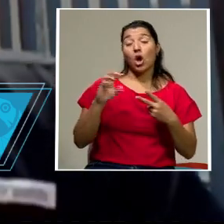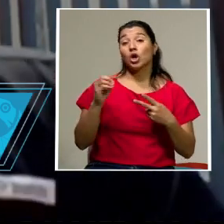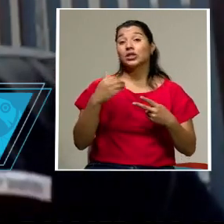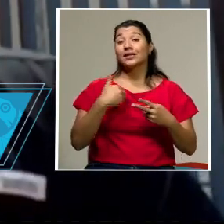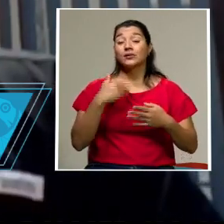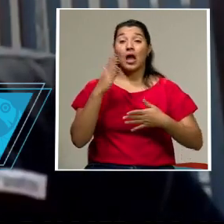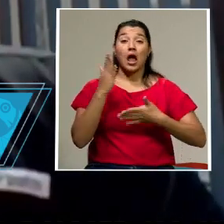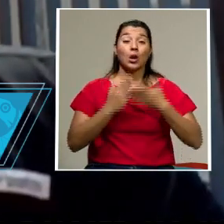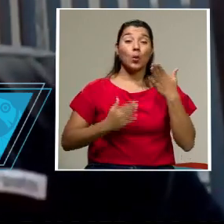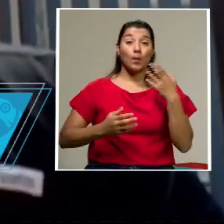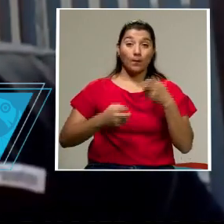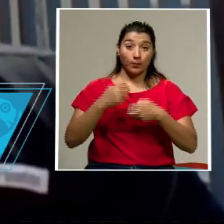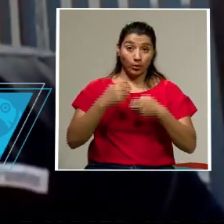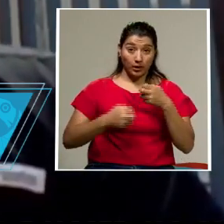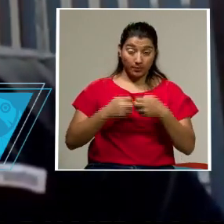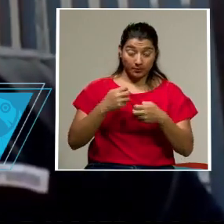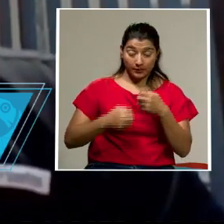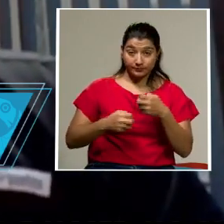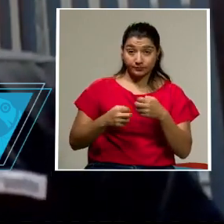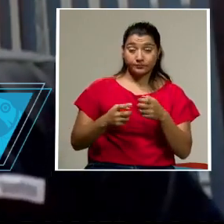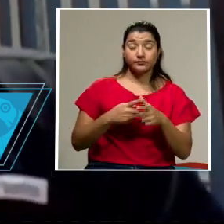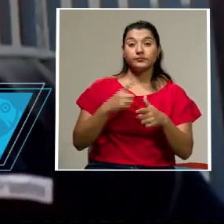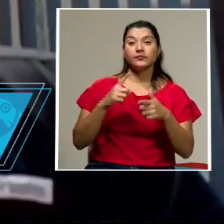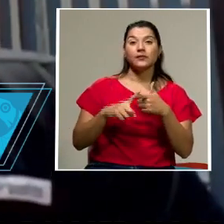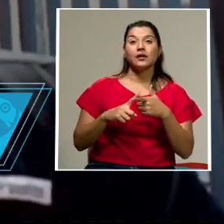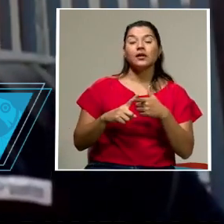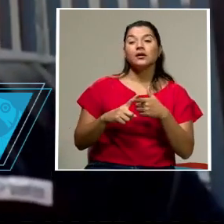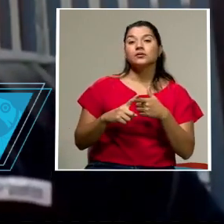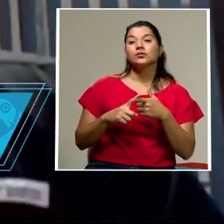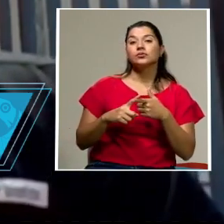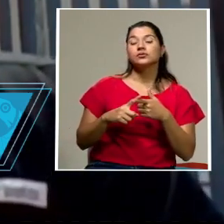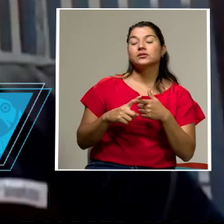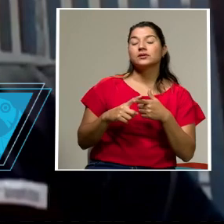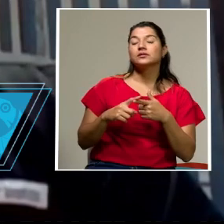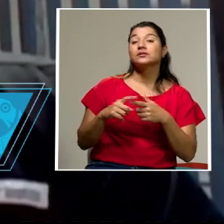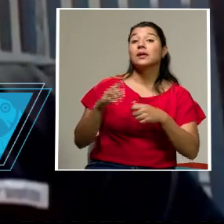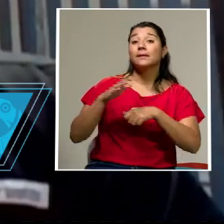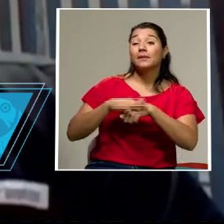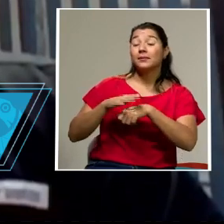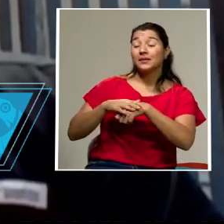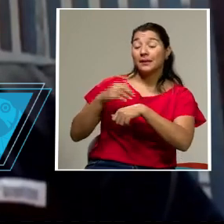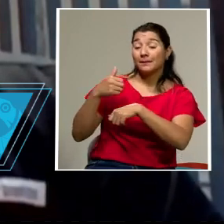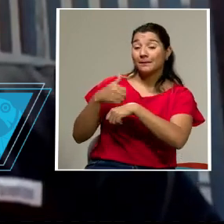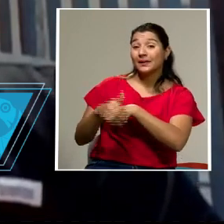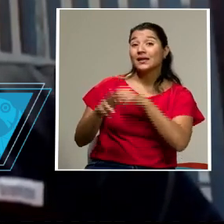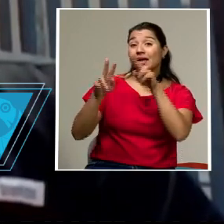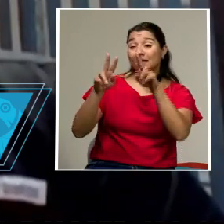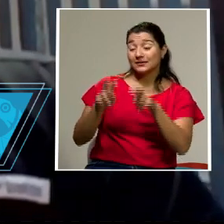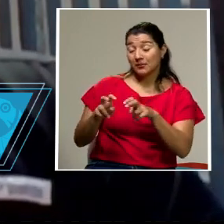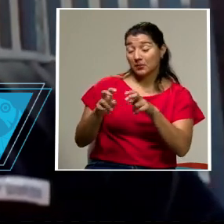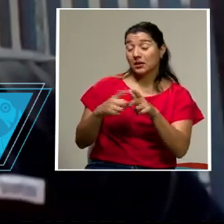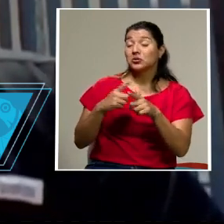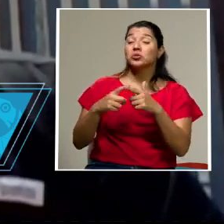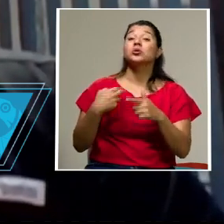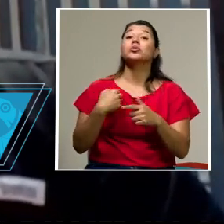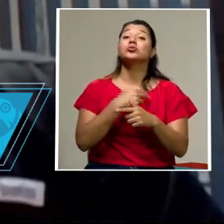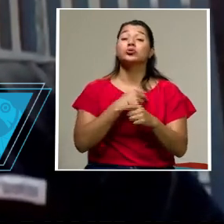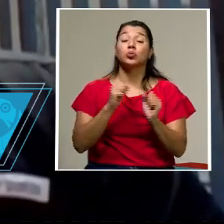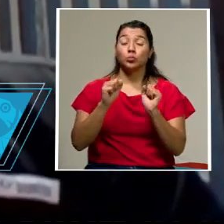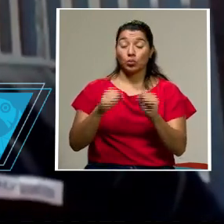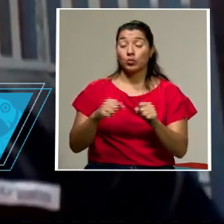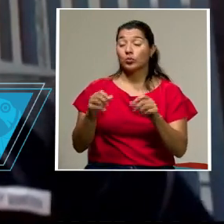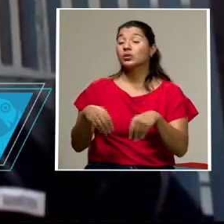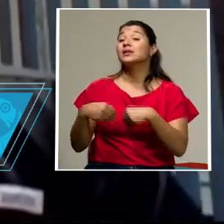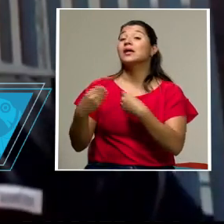impedimento que nos facilitara la realización de las pruebas en los centros públicos, estaríamos optando por una segunda opción